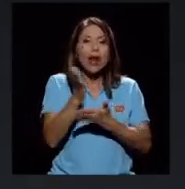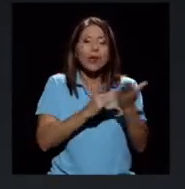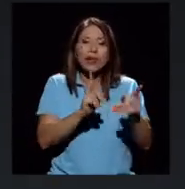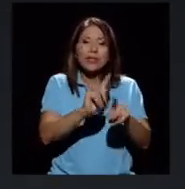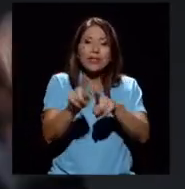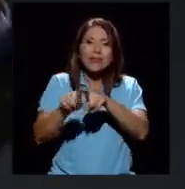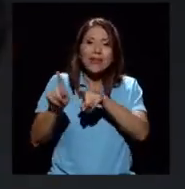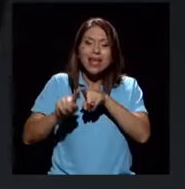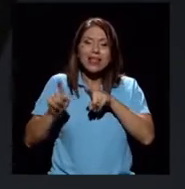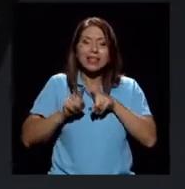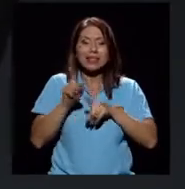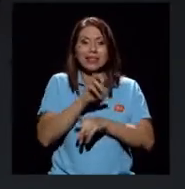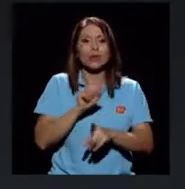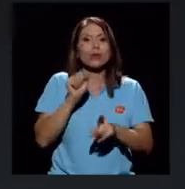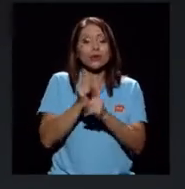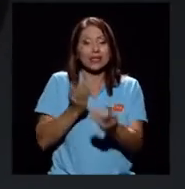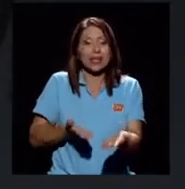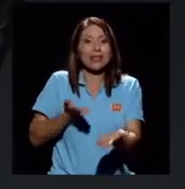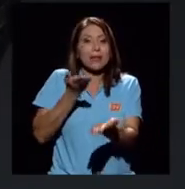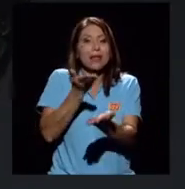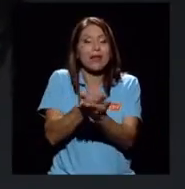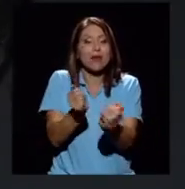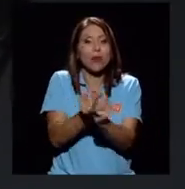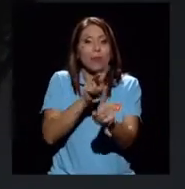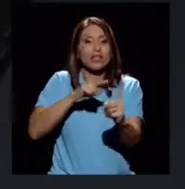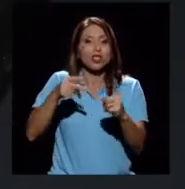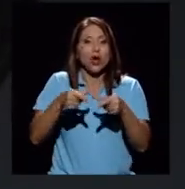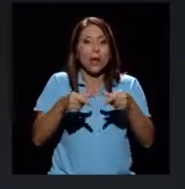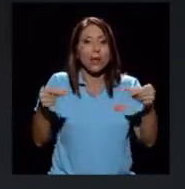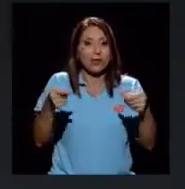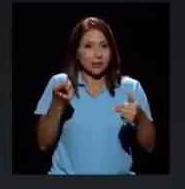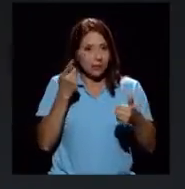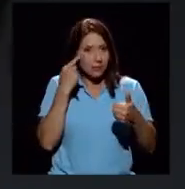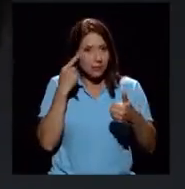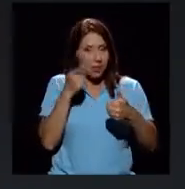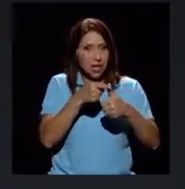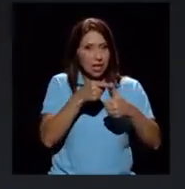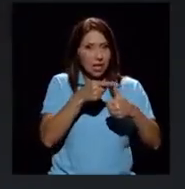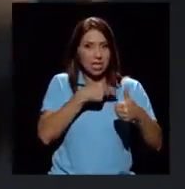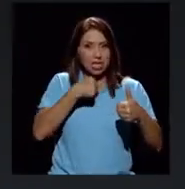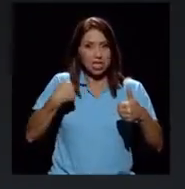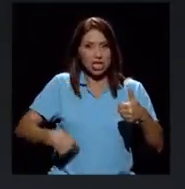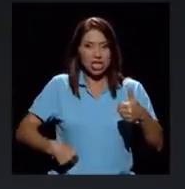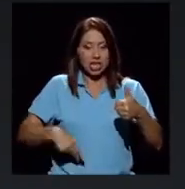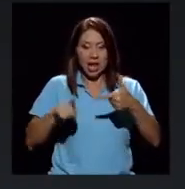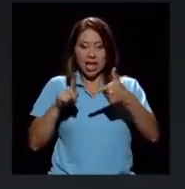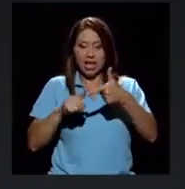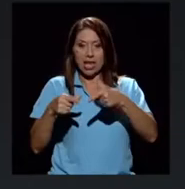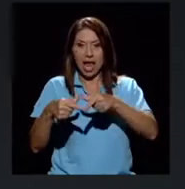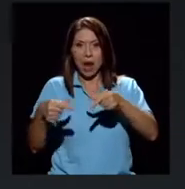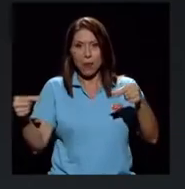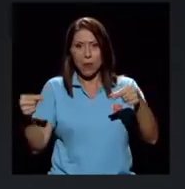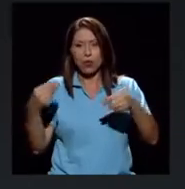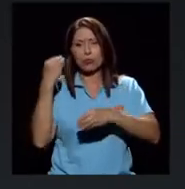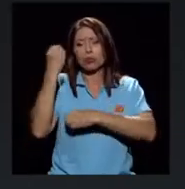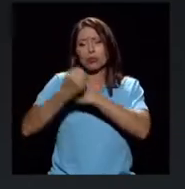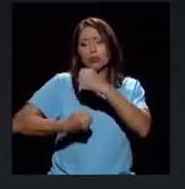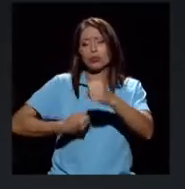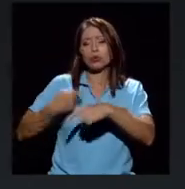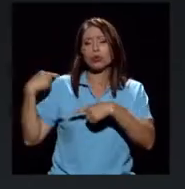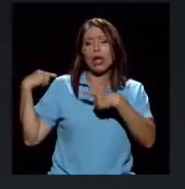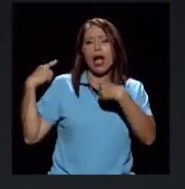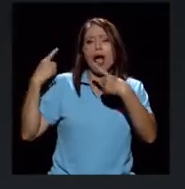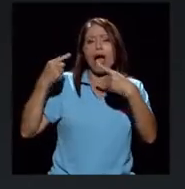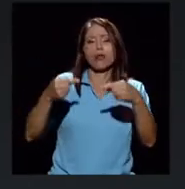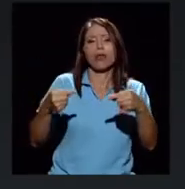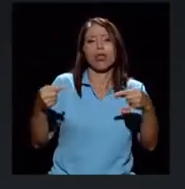se planteó y ojo china y japón han tenido milenariamente enfrentamientos están son los